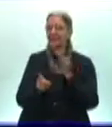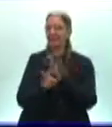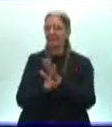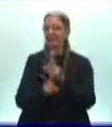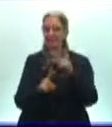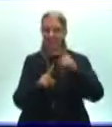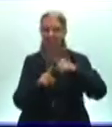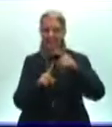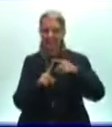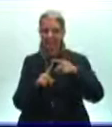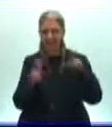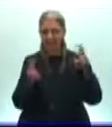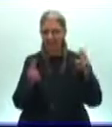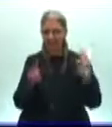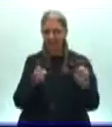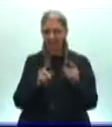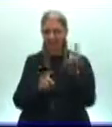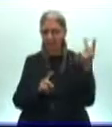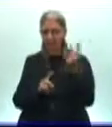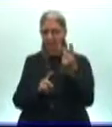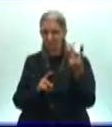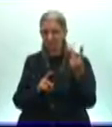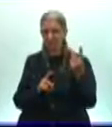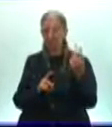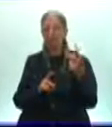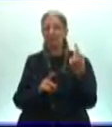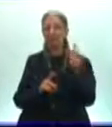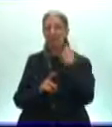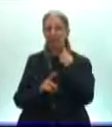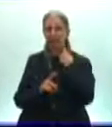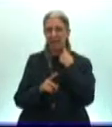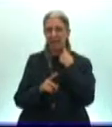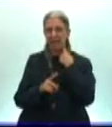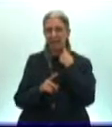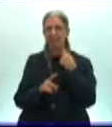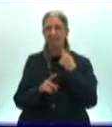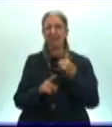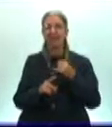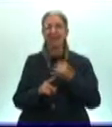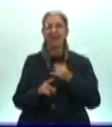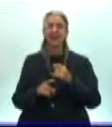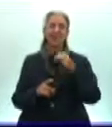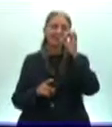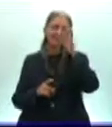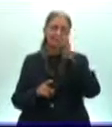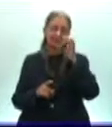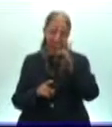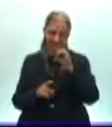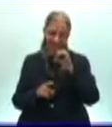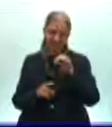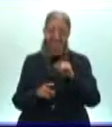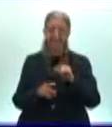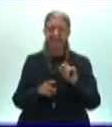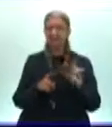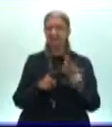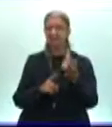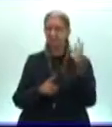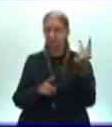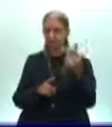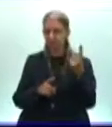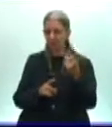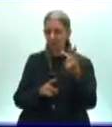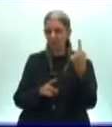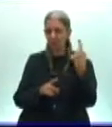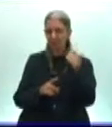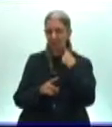los estudiantes de primer y segundo año de las especialidades de infantil y el primer año de las especialidades de profesores